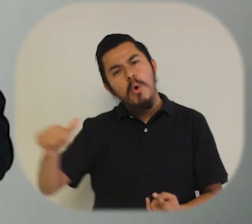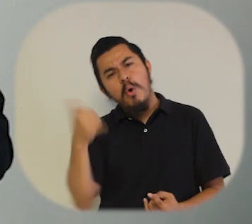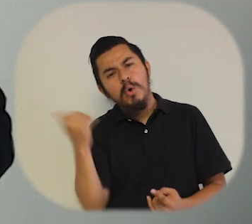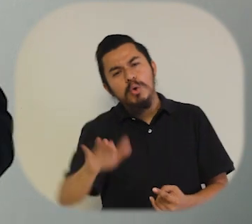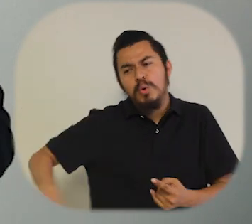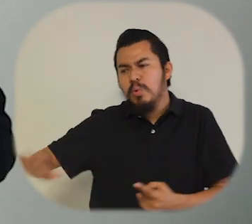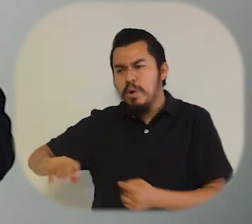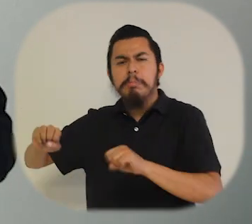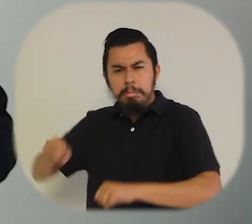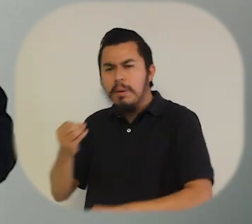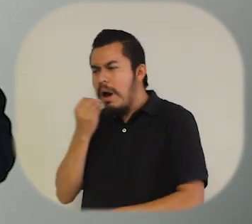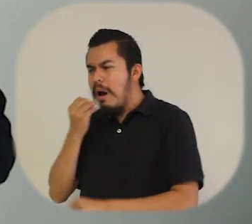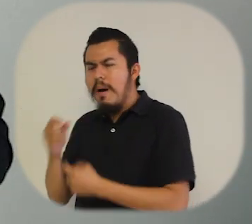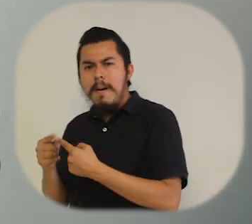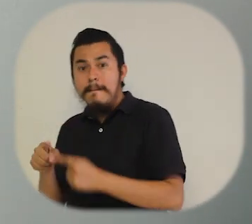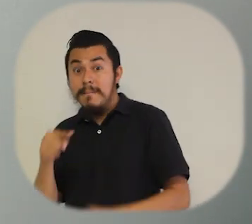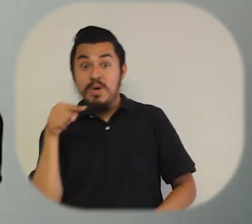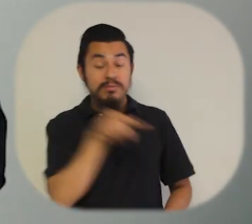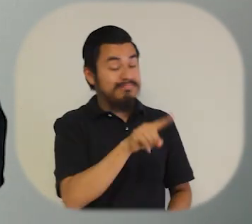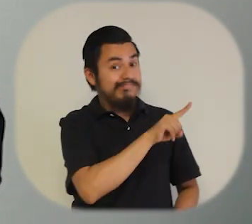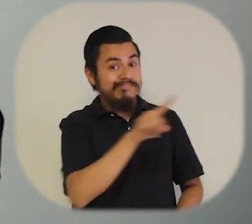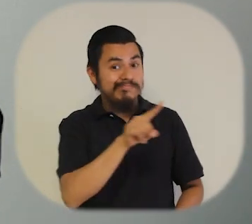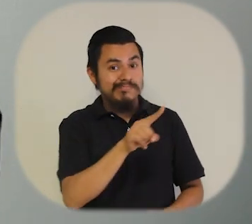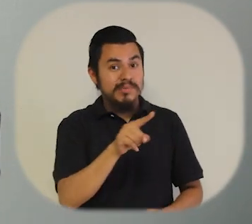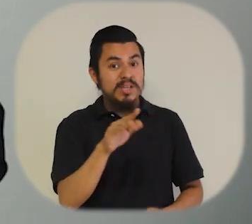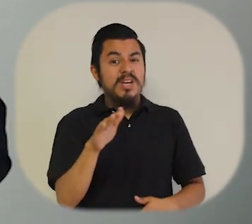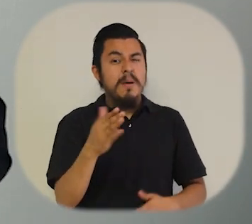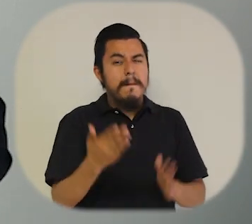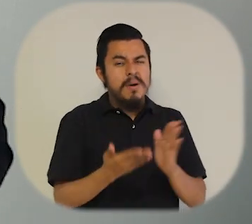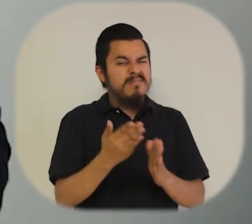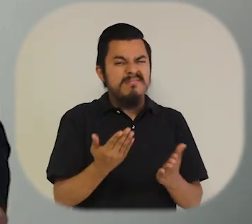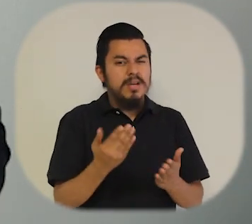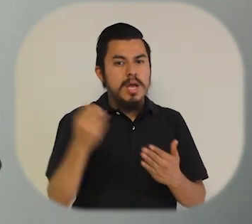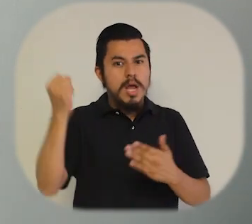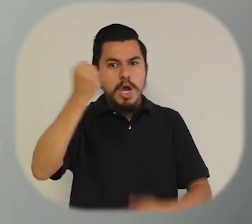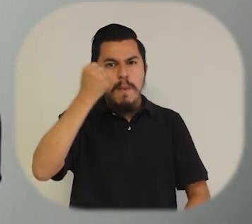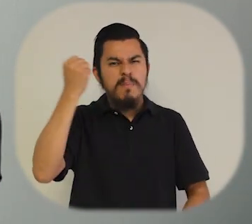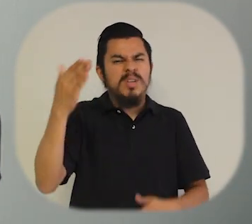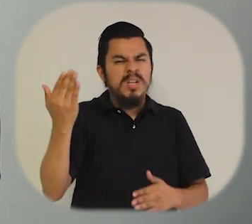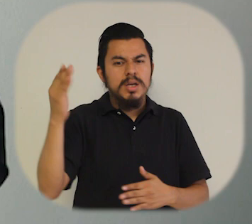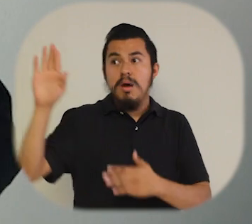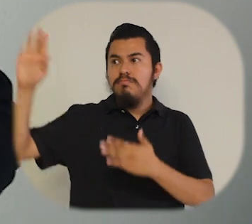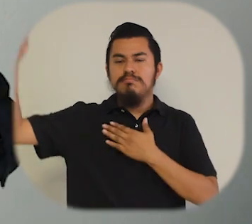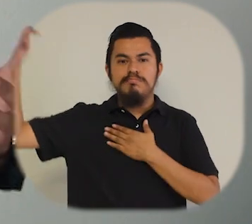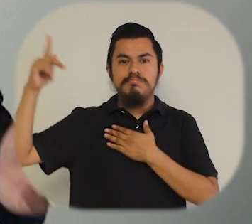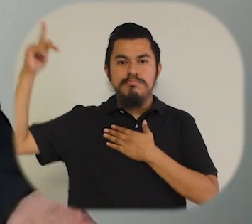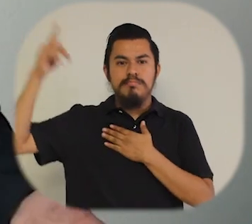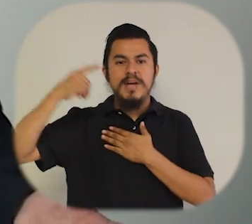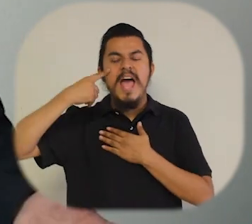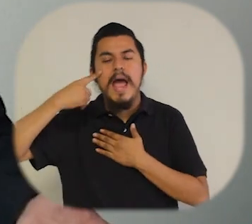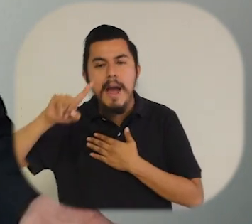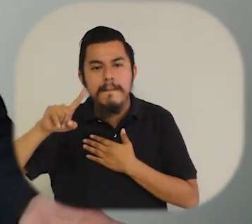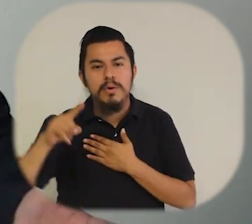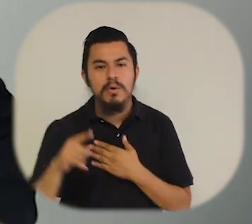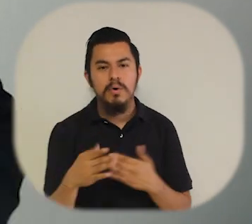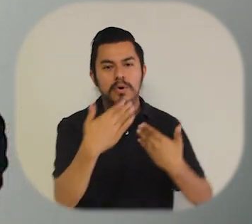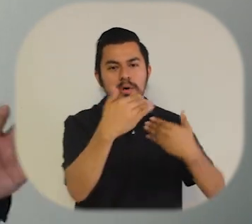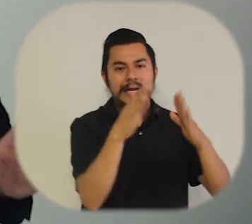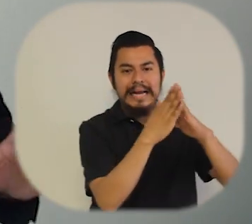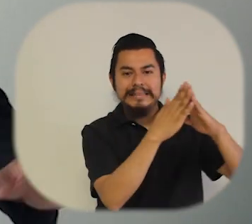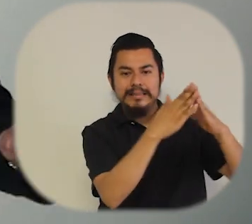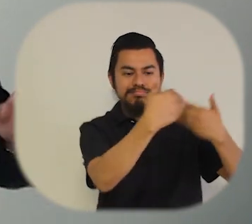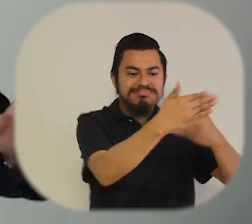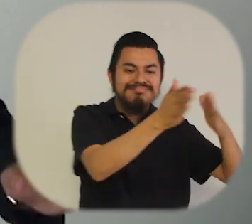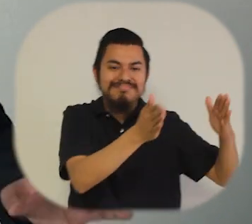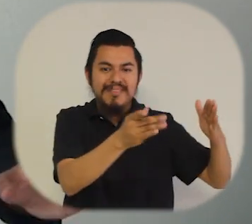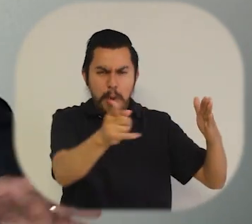este fruto en otro lugar. Más que esto, la promesa era lo importante. Es como decir, puedes entrar a todos los cuartos de